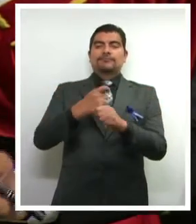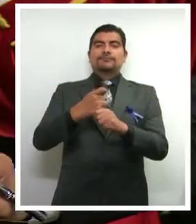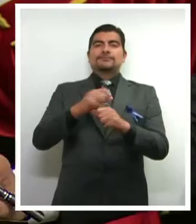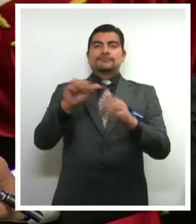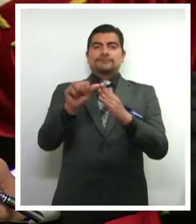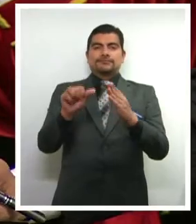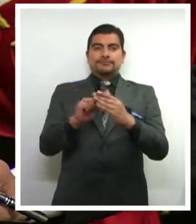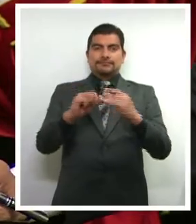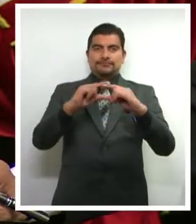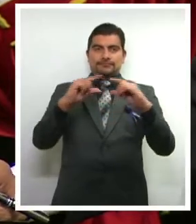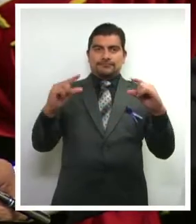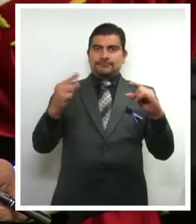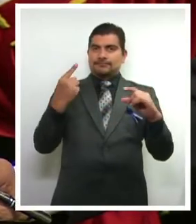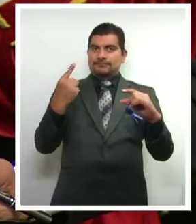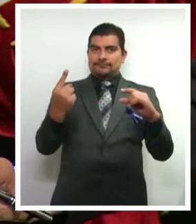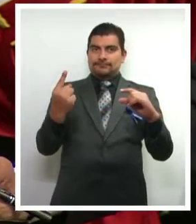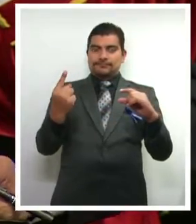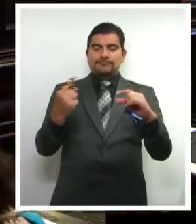primero.